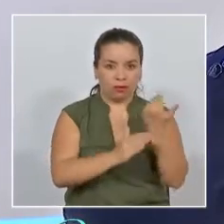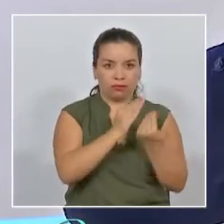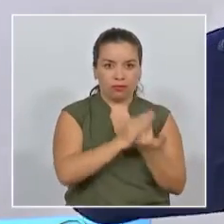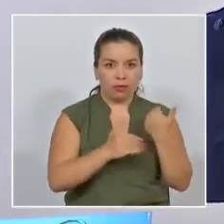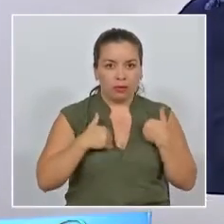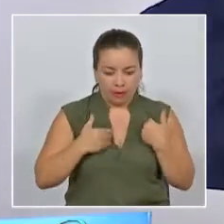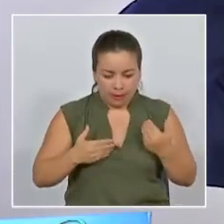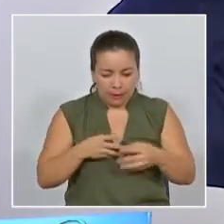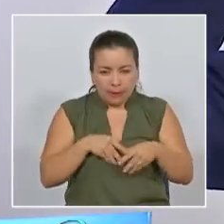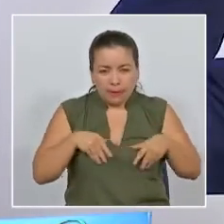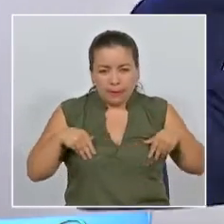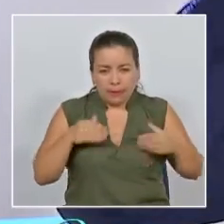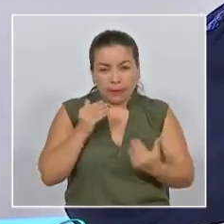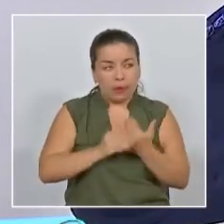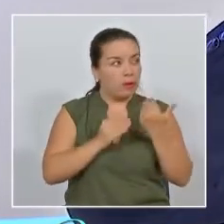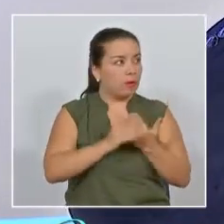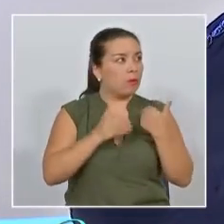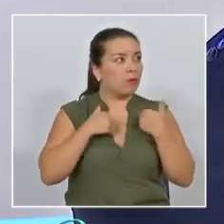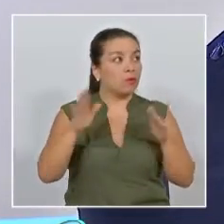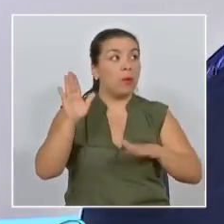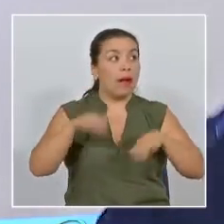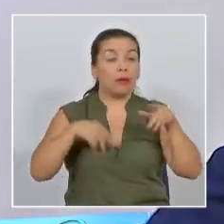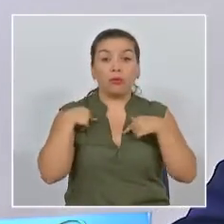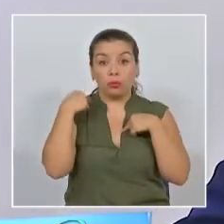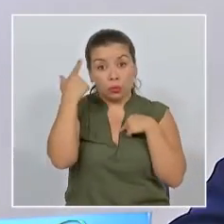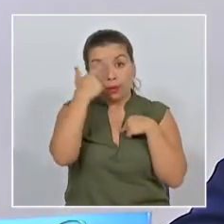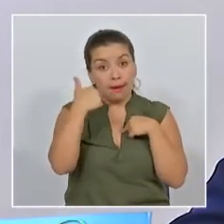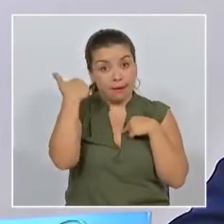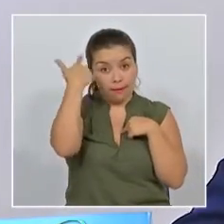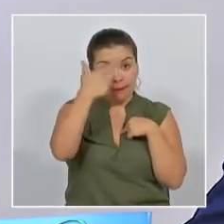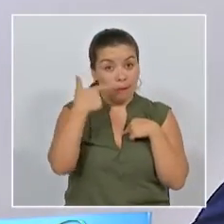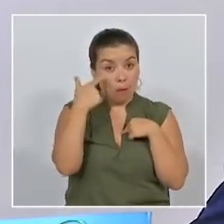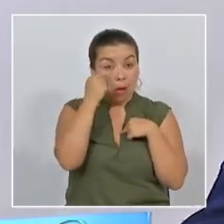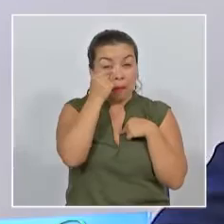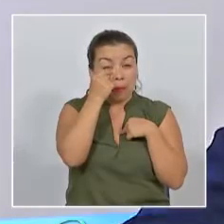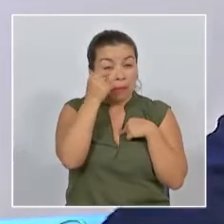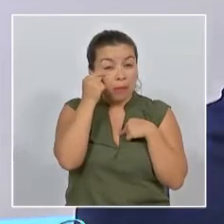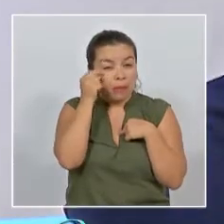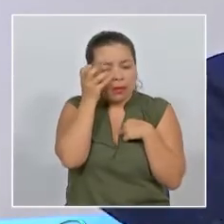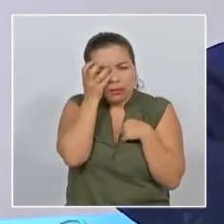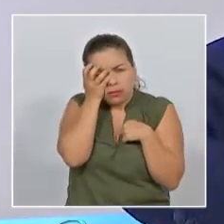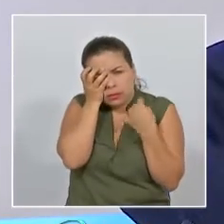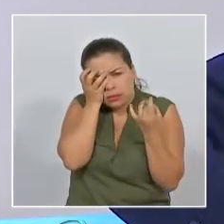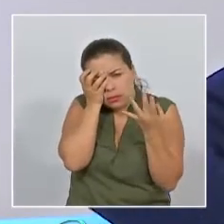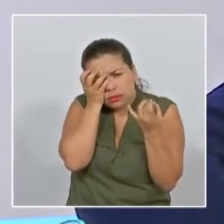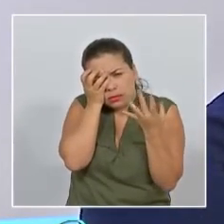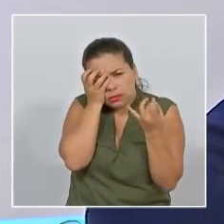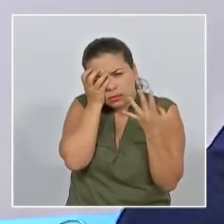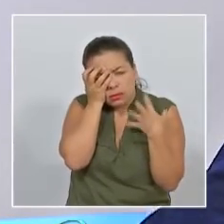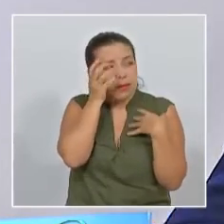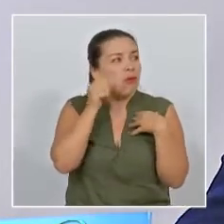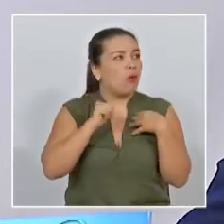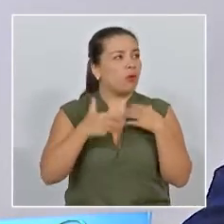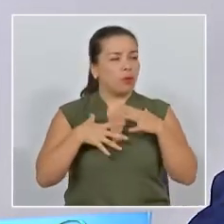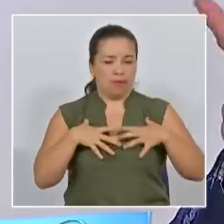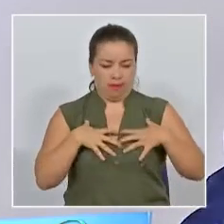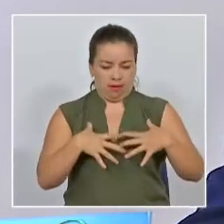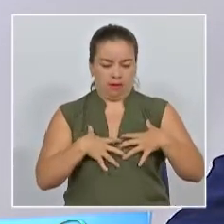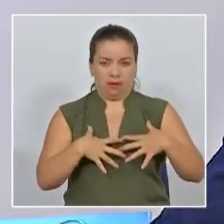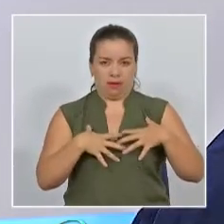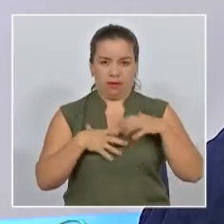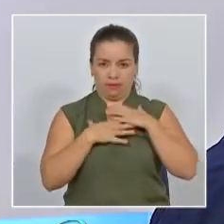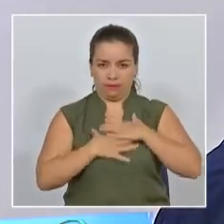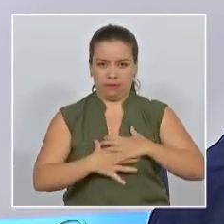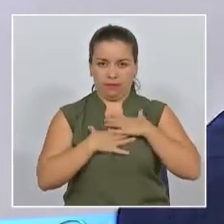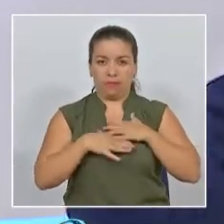porque el herpes puede dar en toda esta parte, inclusive en el ojo, los dolores terribles, y acá en el tórax. La gente tiene la